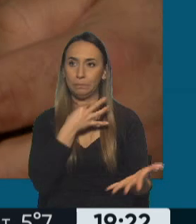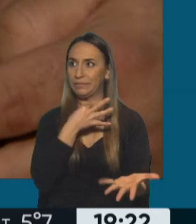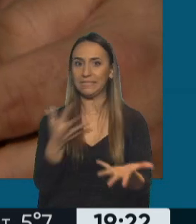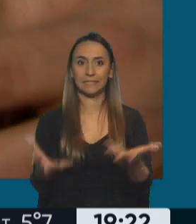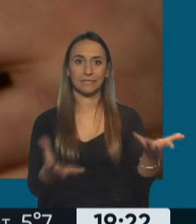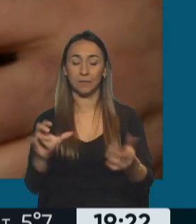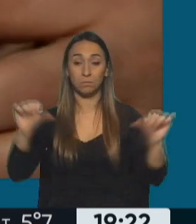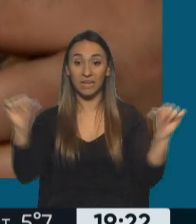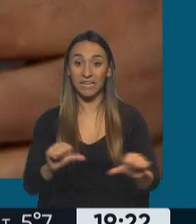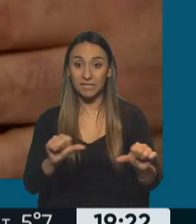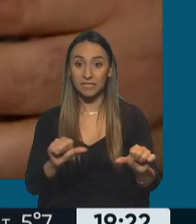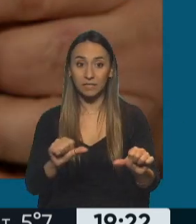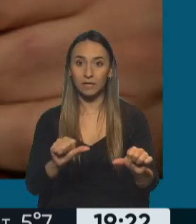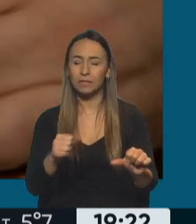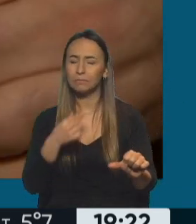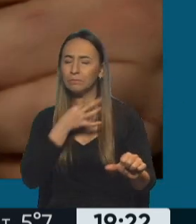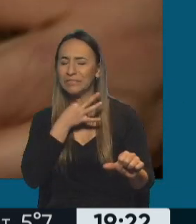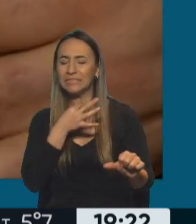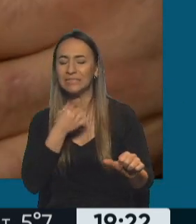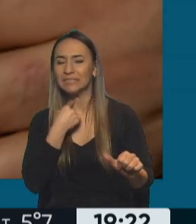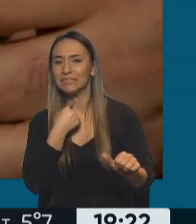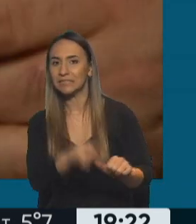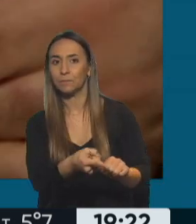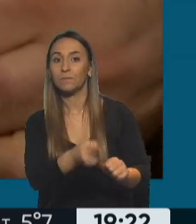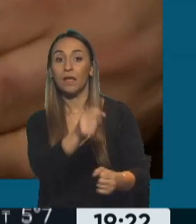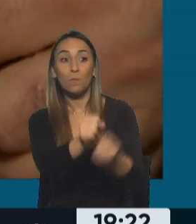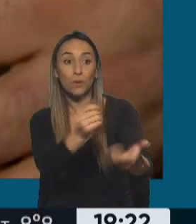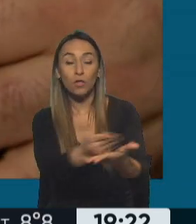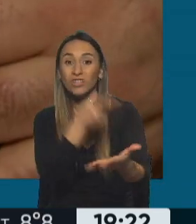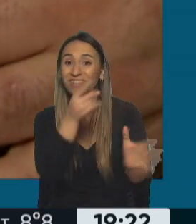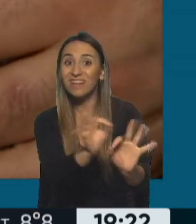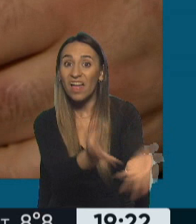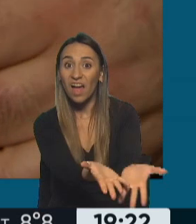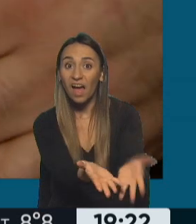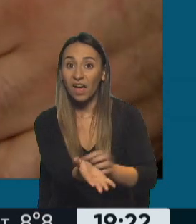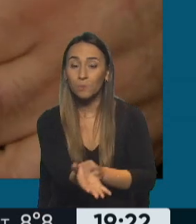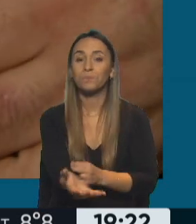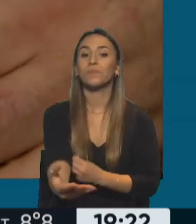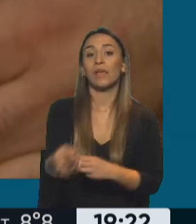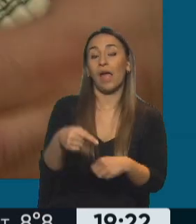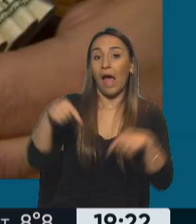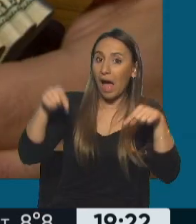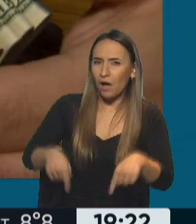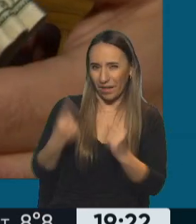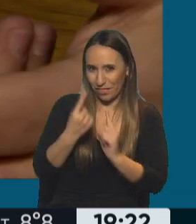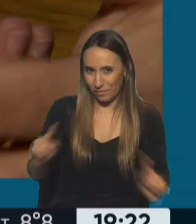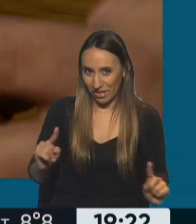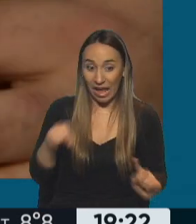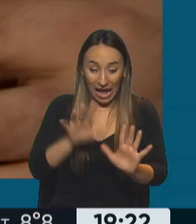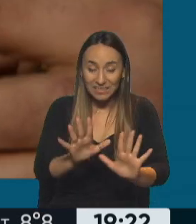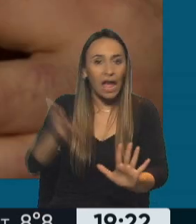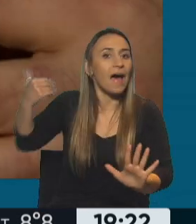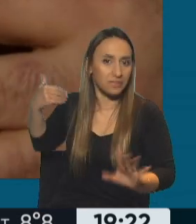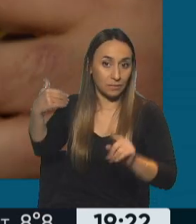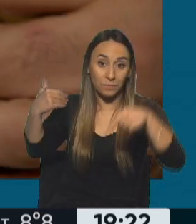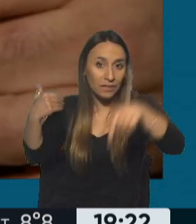dormida a la Argentina productiva, claro, la que genera dólares. ¿Qué sucede hoy? Hoy esta situación no